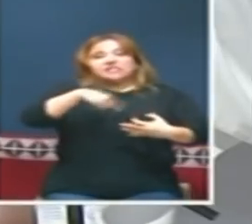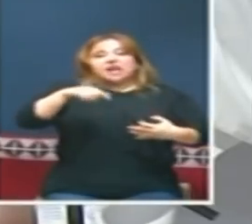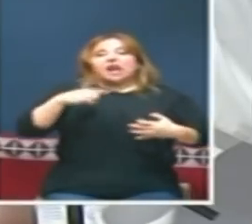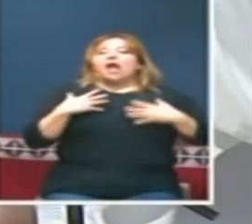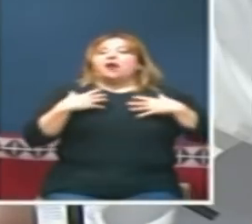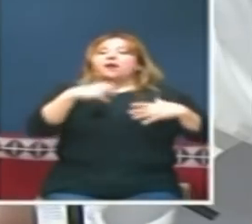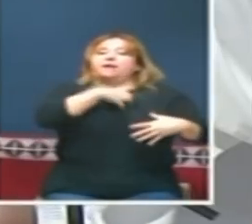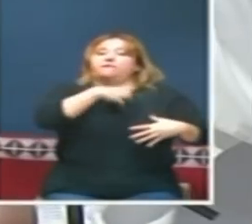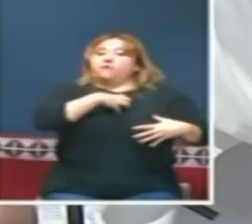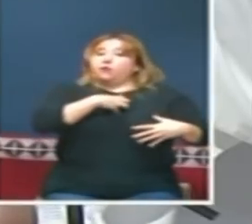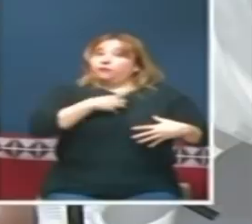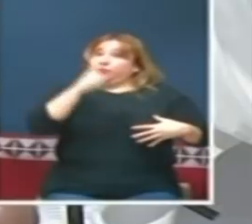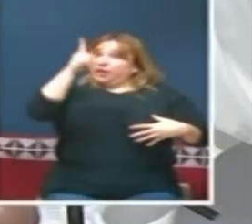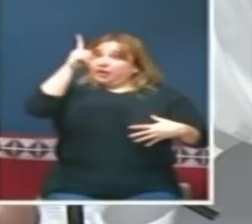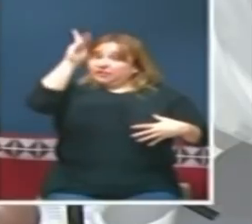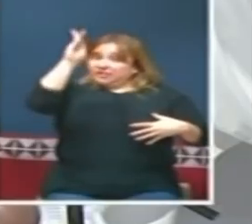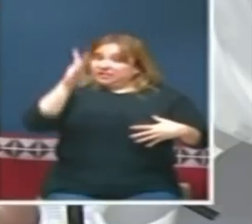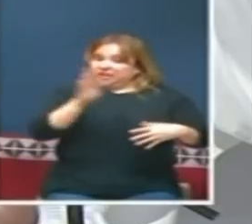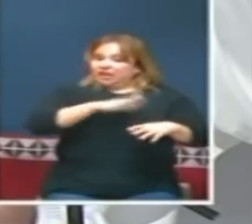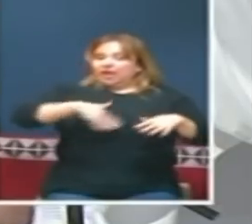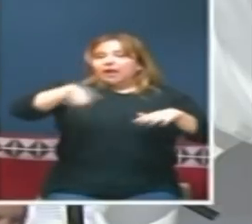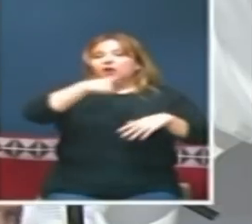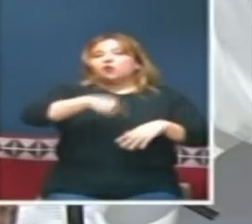Dios, que haciendo el mal.